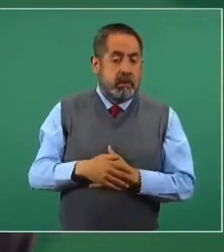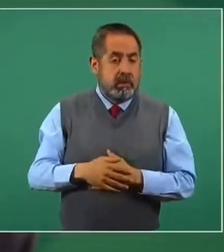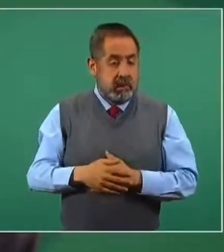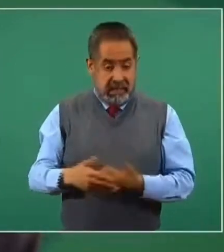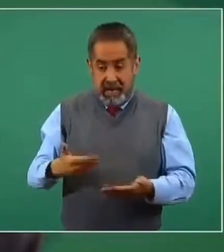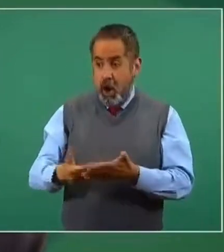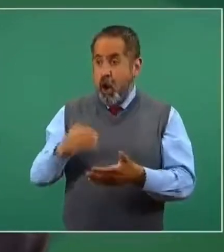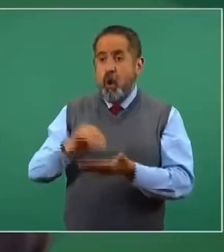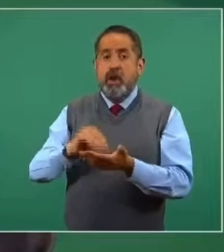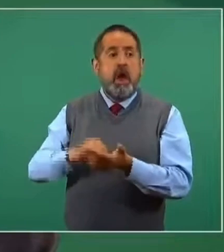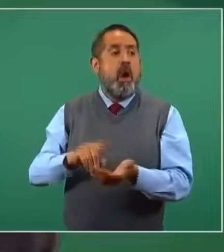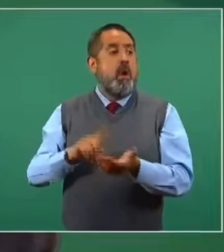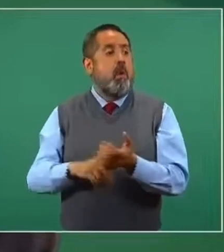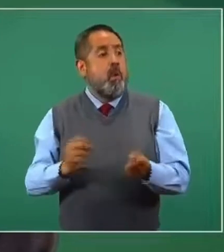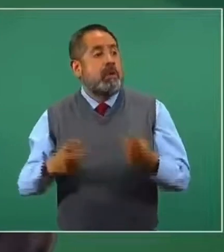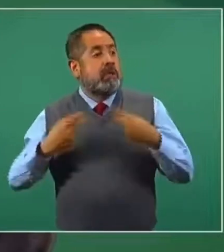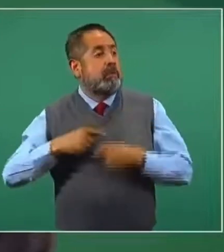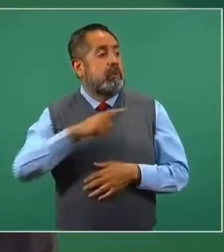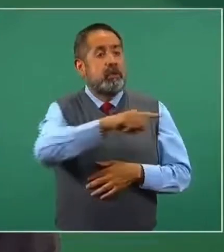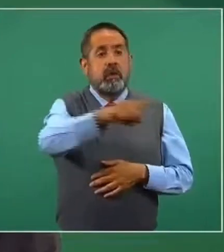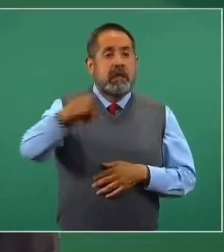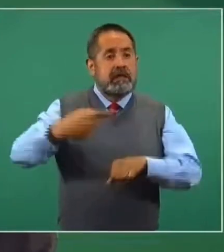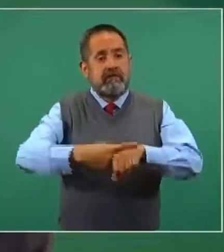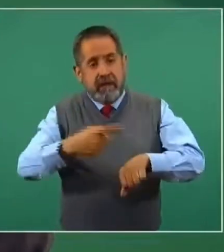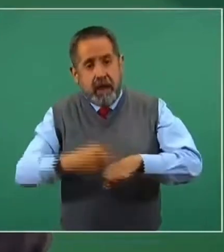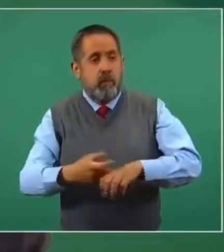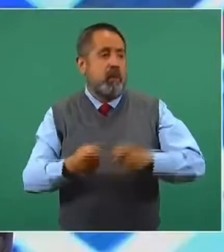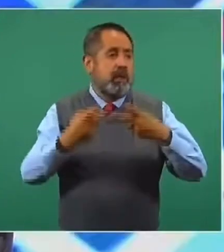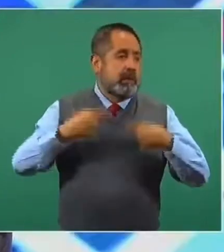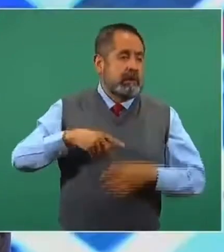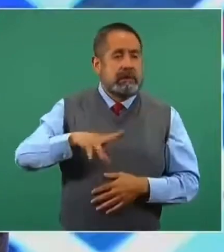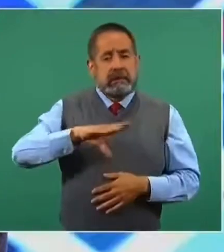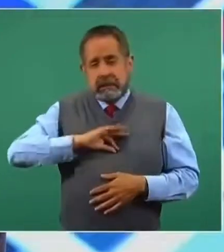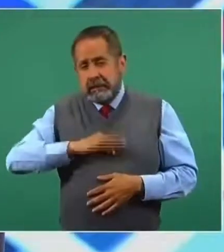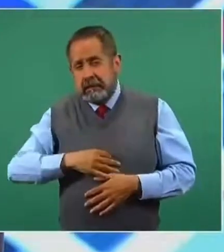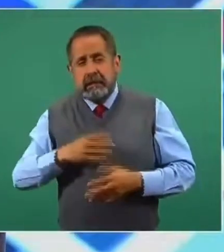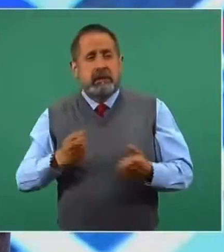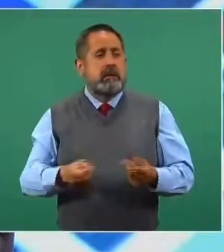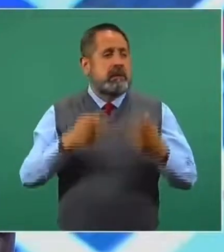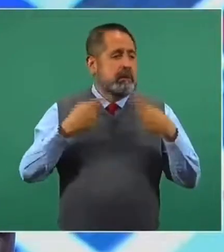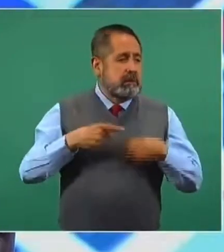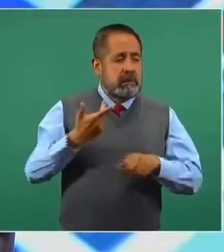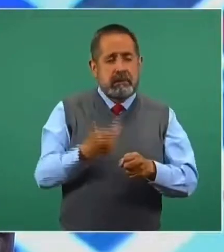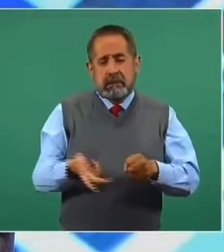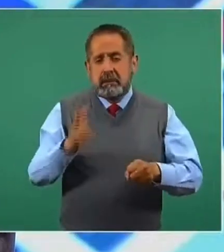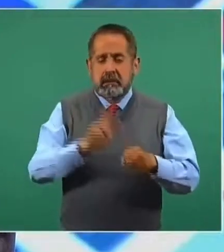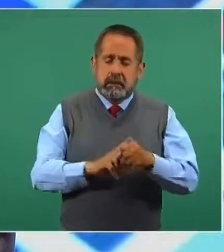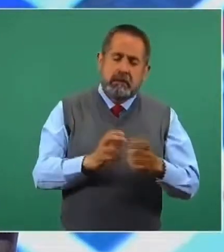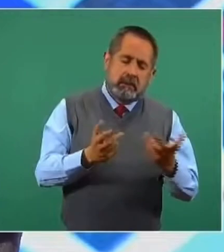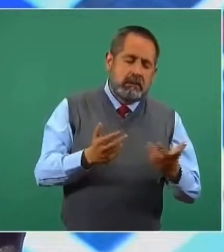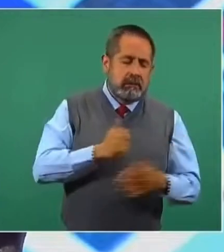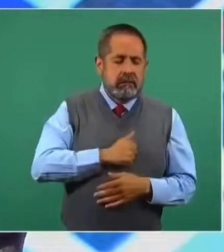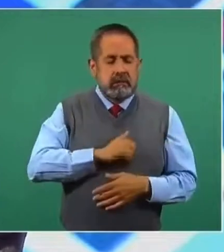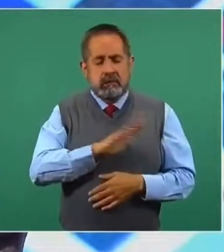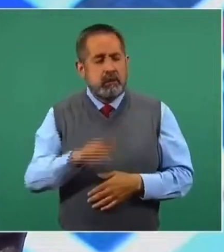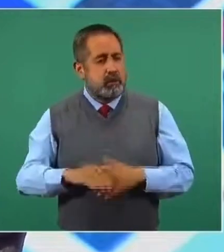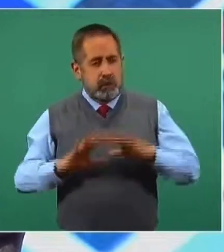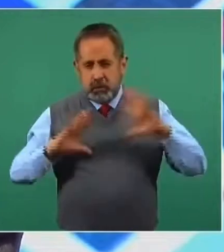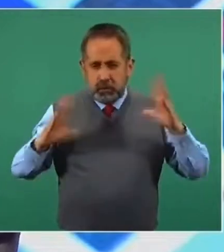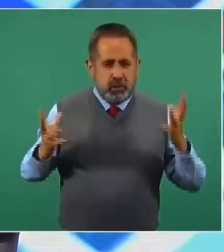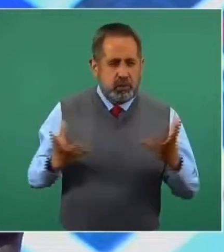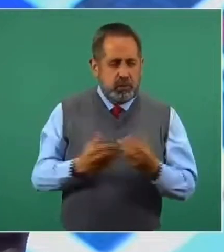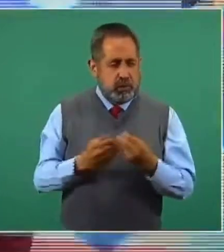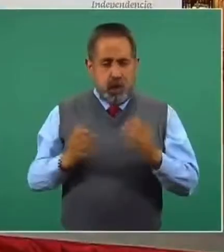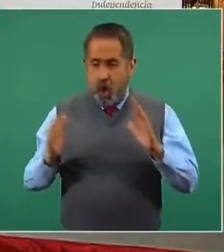tenemos en este momento, contagios, personas enfermas, hospitalizaciones, lamentables defunciones, si